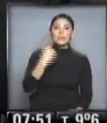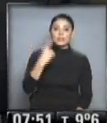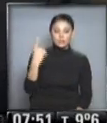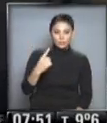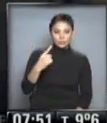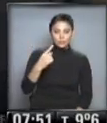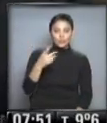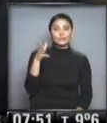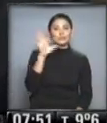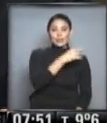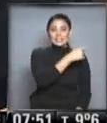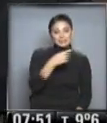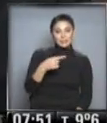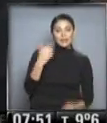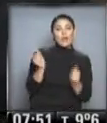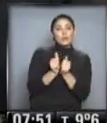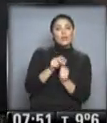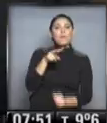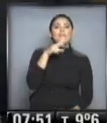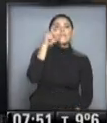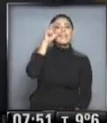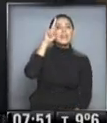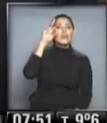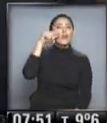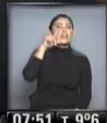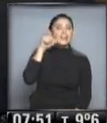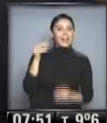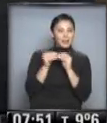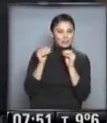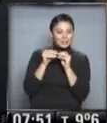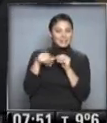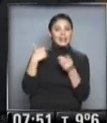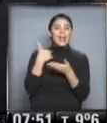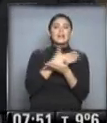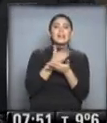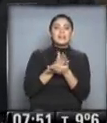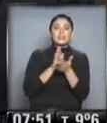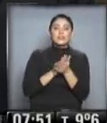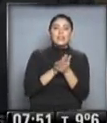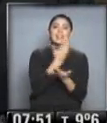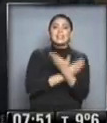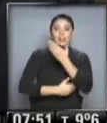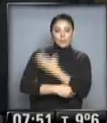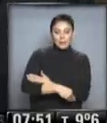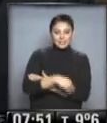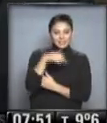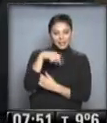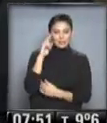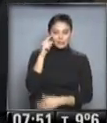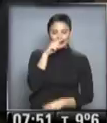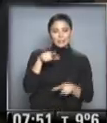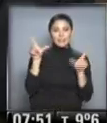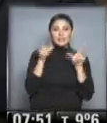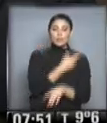7:51 de la mañana, como todas las semanas estamos con Verónica González, nuestra compañera, y su espacio dedicado a la discapacidad de Misión 7 y la